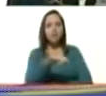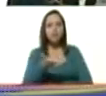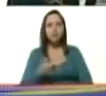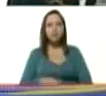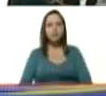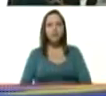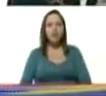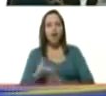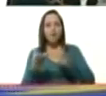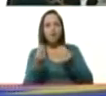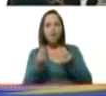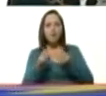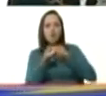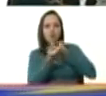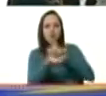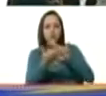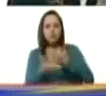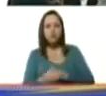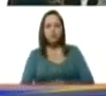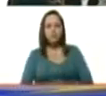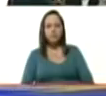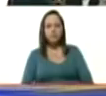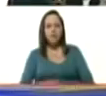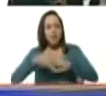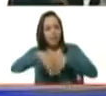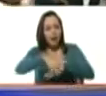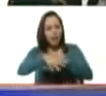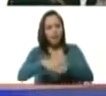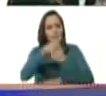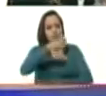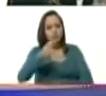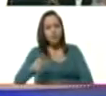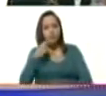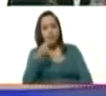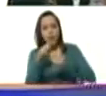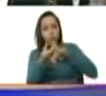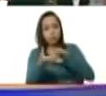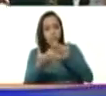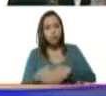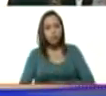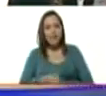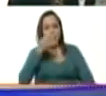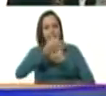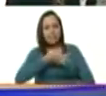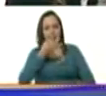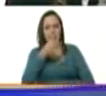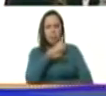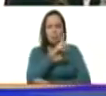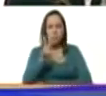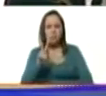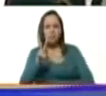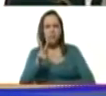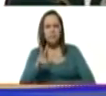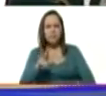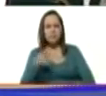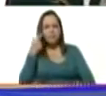muchas declaraciones de ustedes durante la marcha, desde el mediodía temprano, estuve viéndolos por televisión,